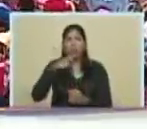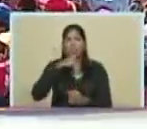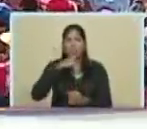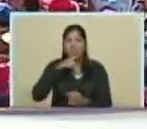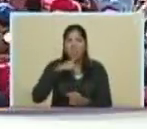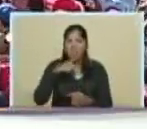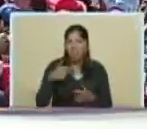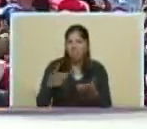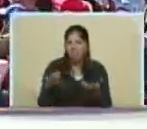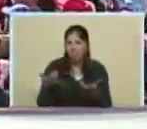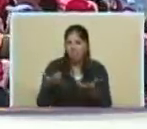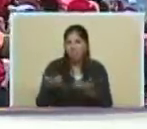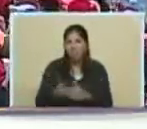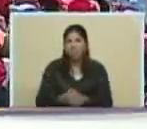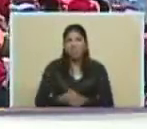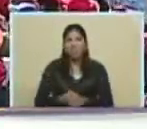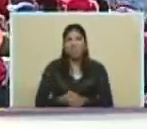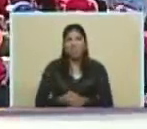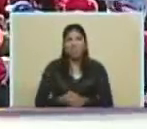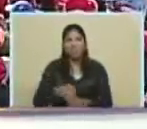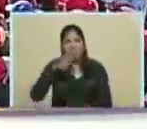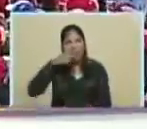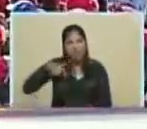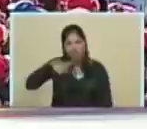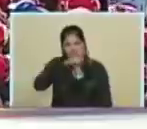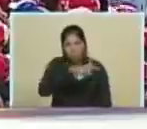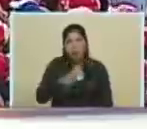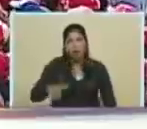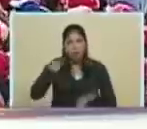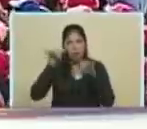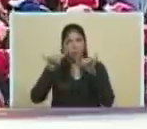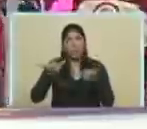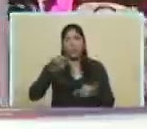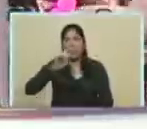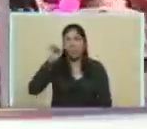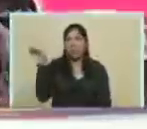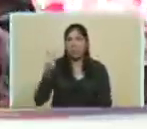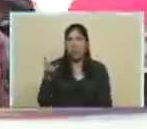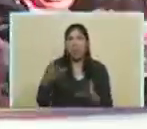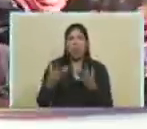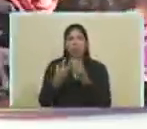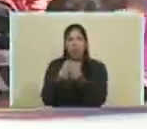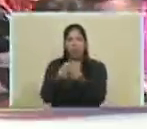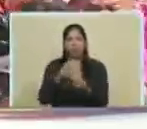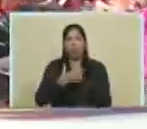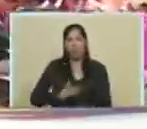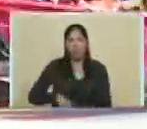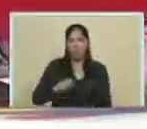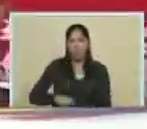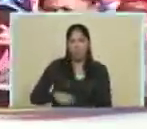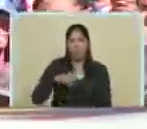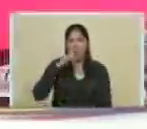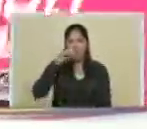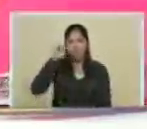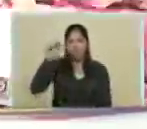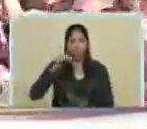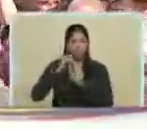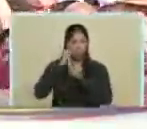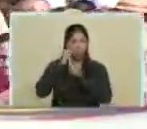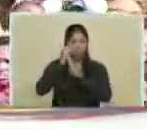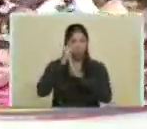¿Quién? El pueblo soberano de Venezuela, con Nicolás Maduro Moros al